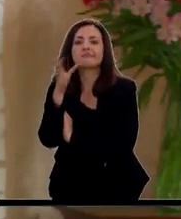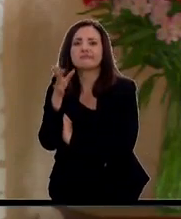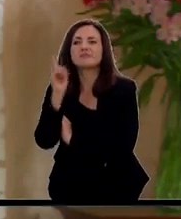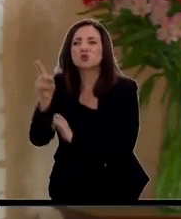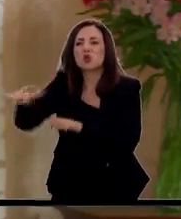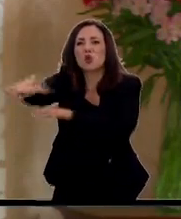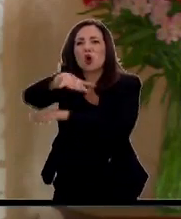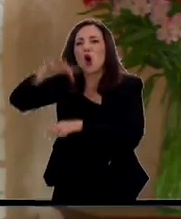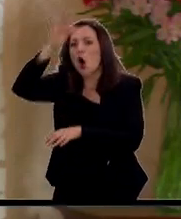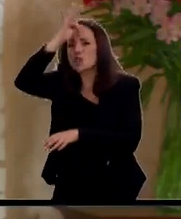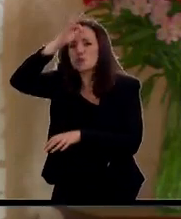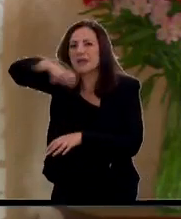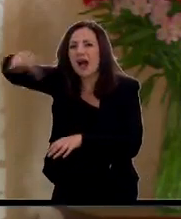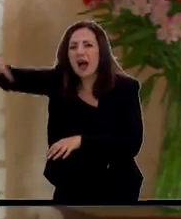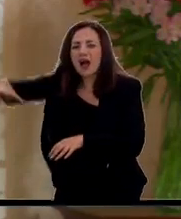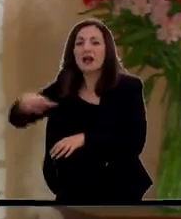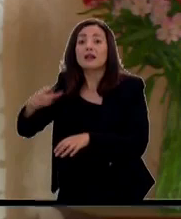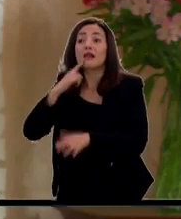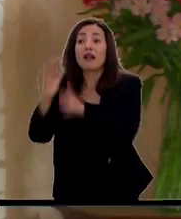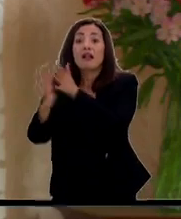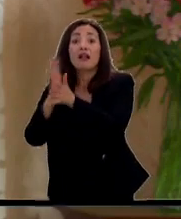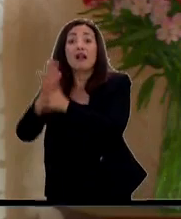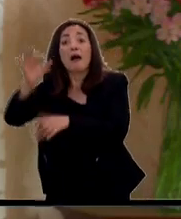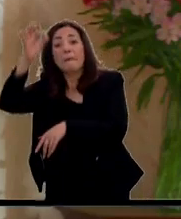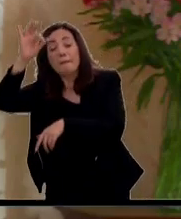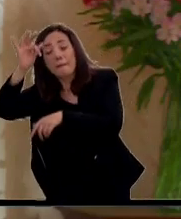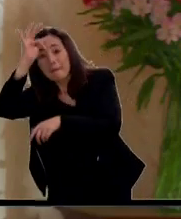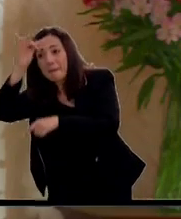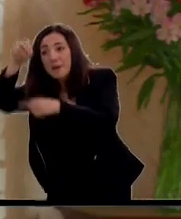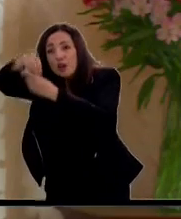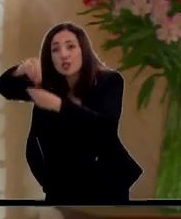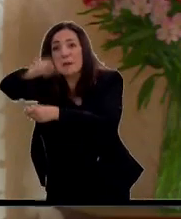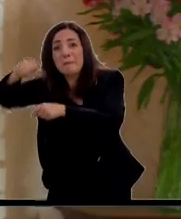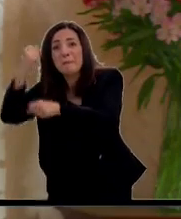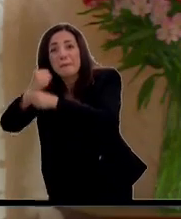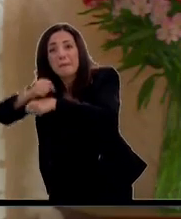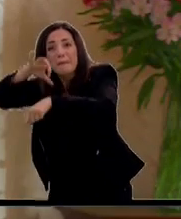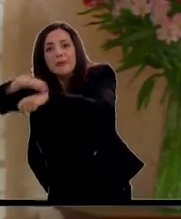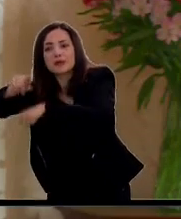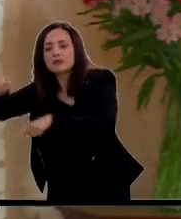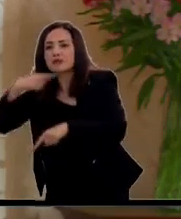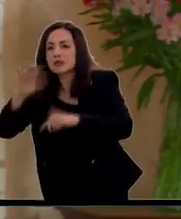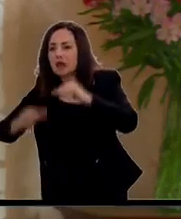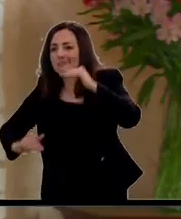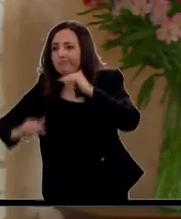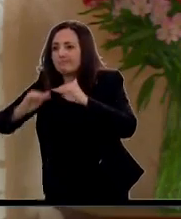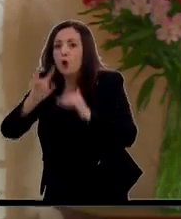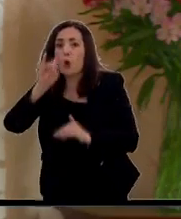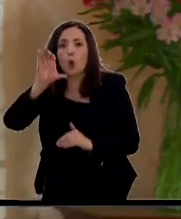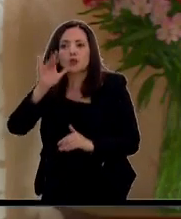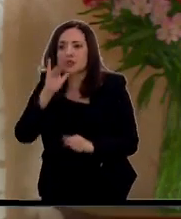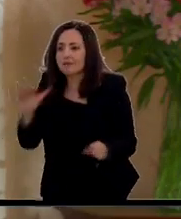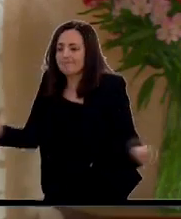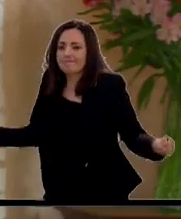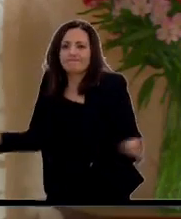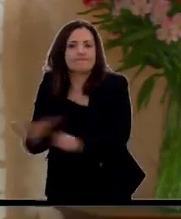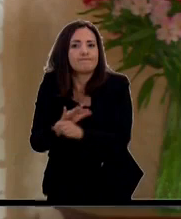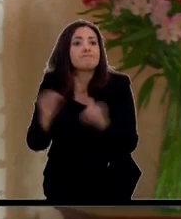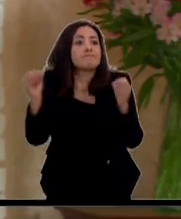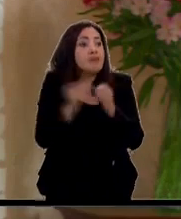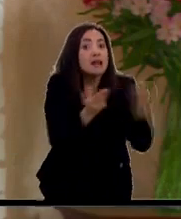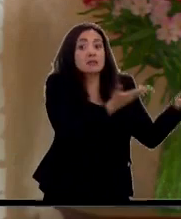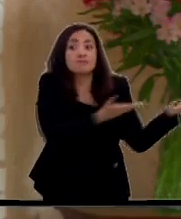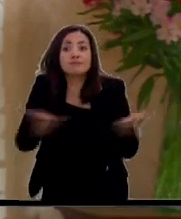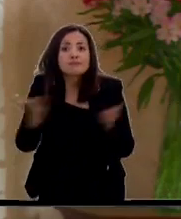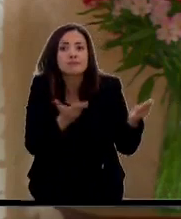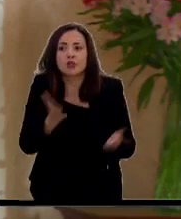personal médico advierte que las pocas unidades de cuidados intensivos ya llegaron a su límite, que no tienen capacidad para atender a nuevos